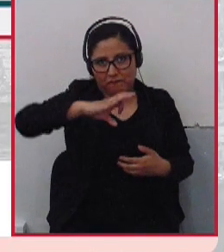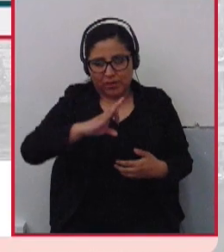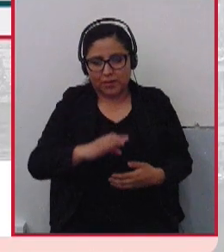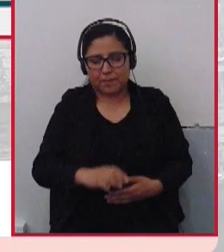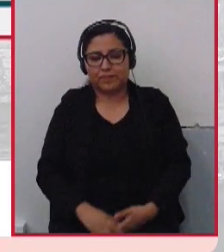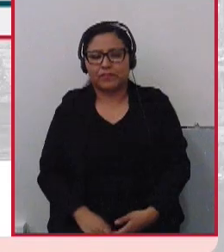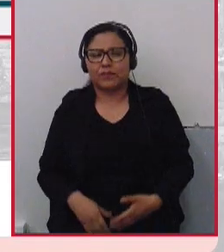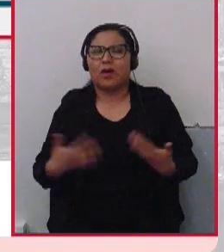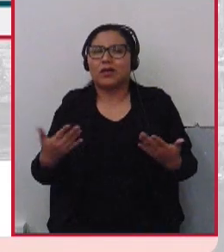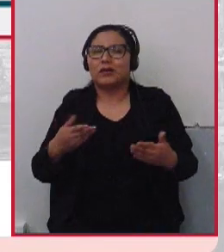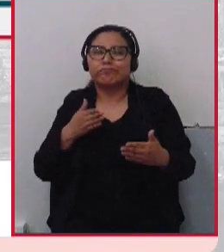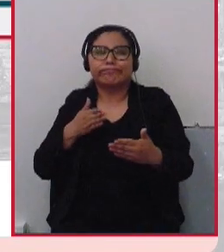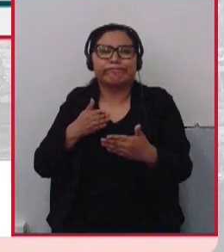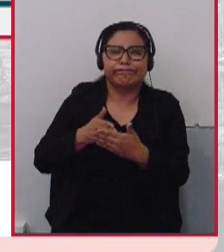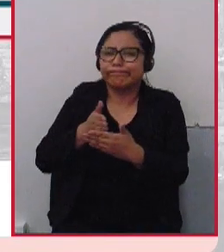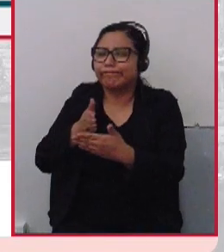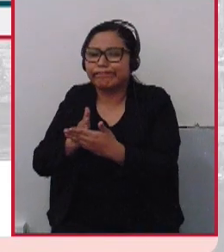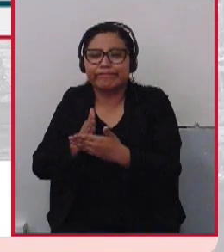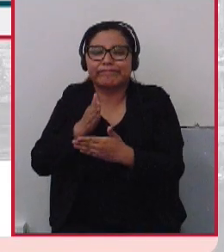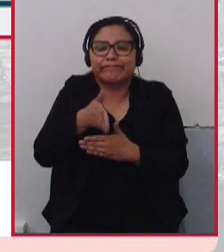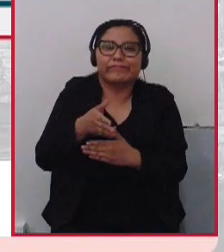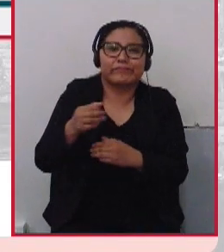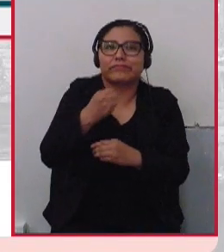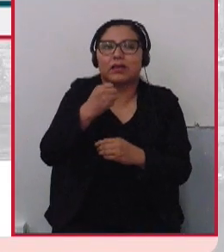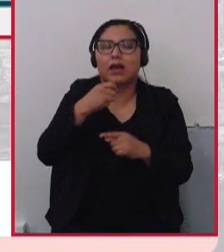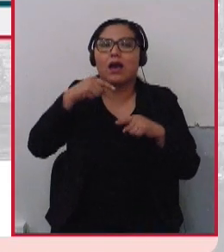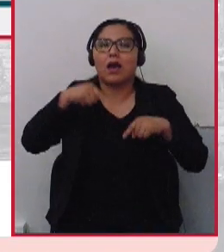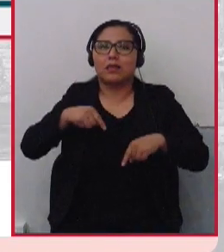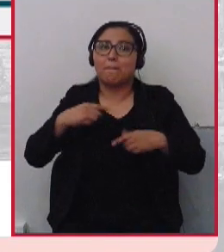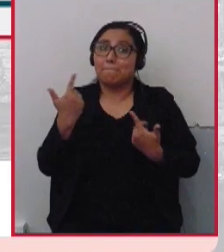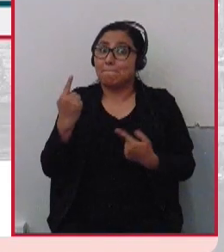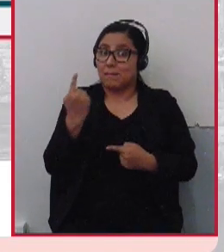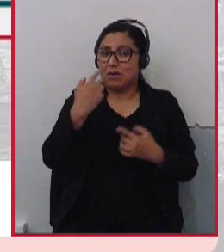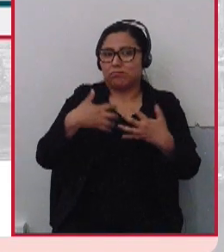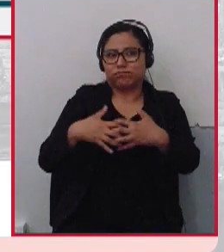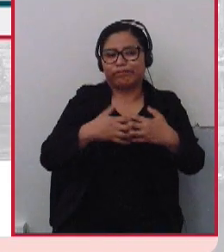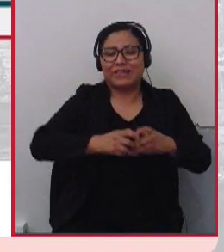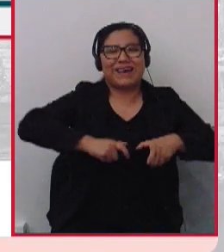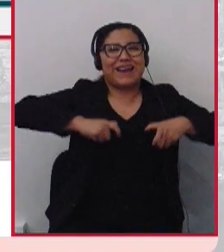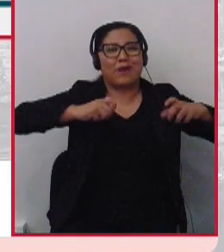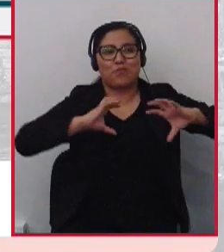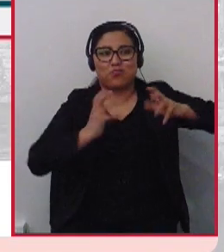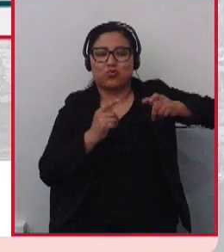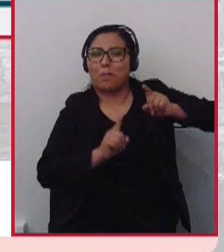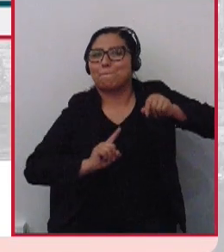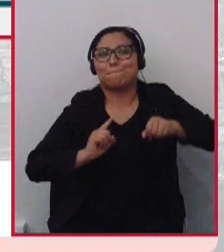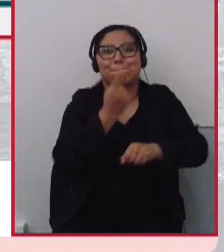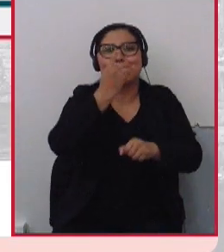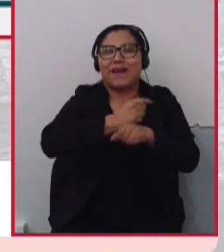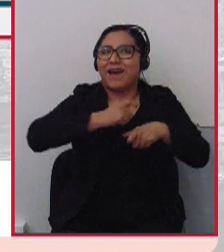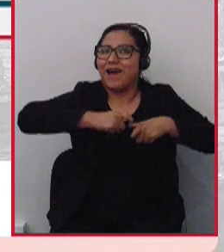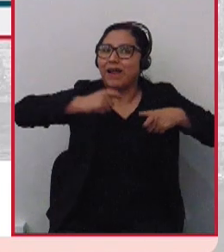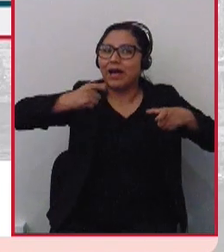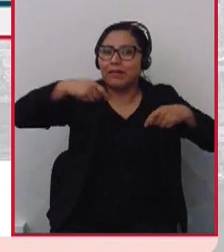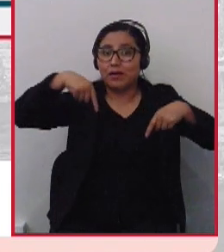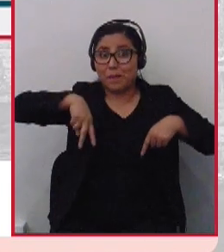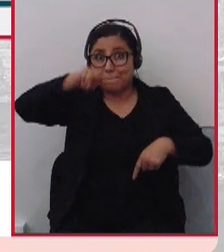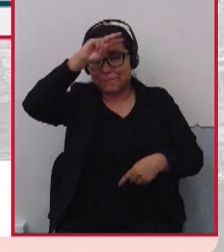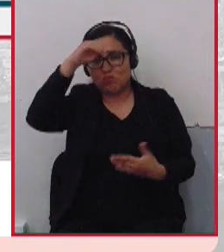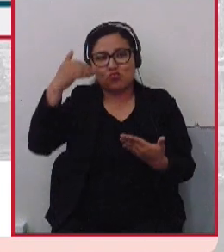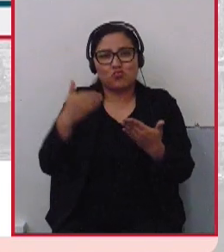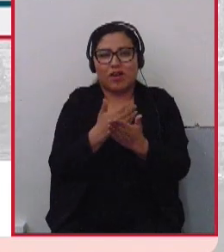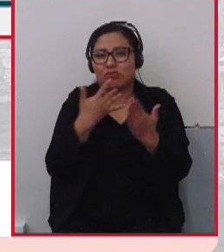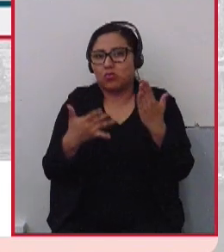¿Qué desafíos tuvimos? La planta más grande del mundo, nueva tecnología en el Perú, no